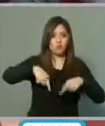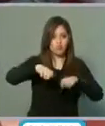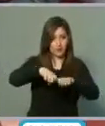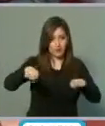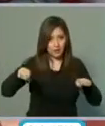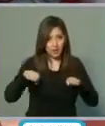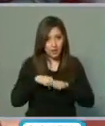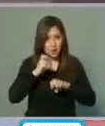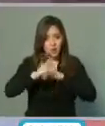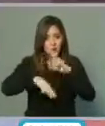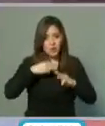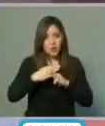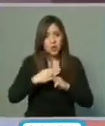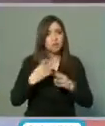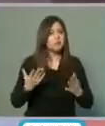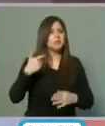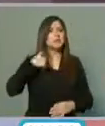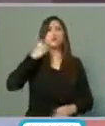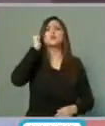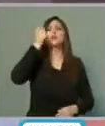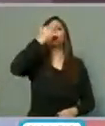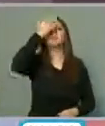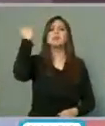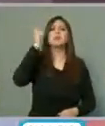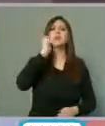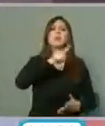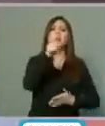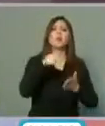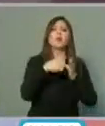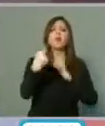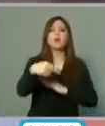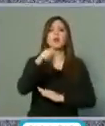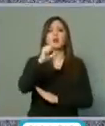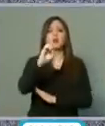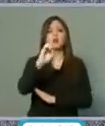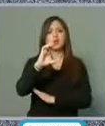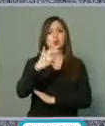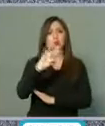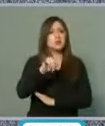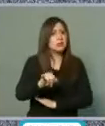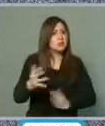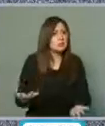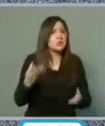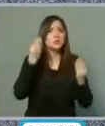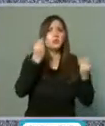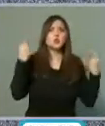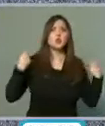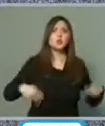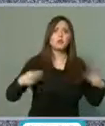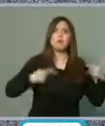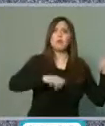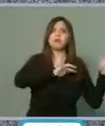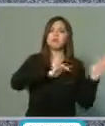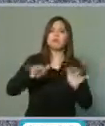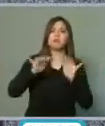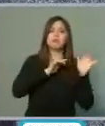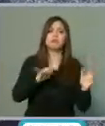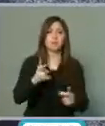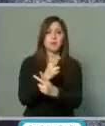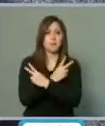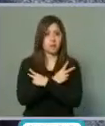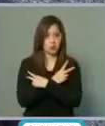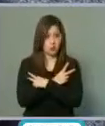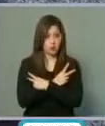hablar acerca de Sochi, que yo no sabía que era uno de los lugares principales de vacación. Por supuesto, me da, pero